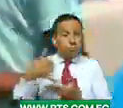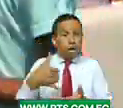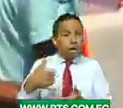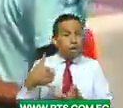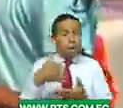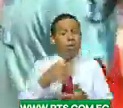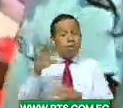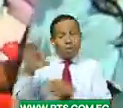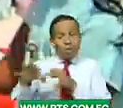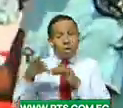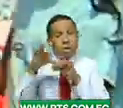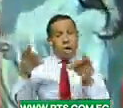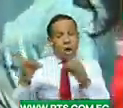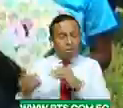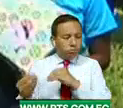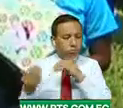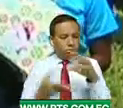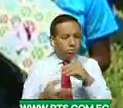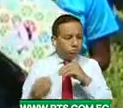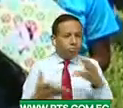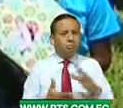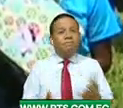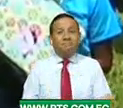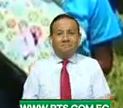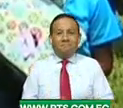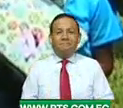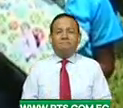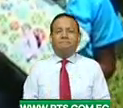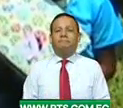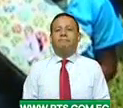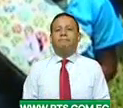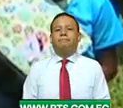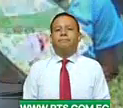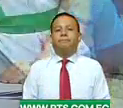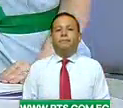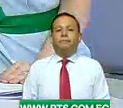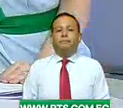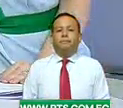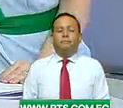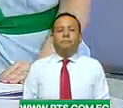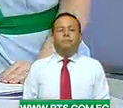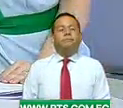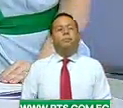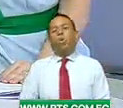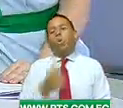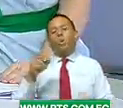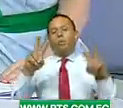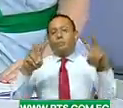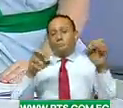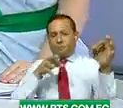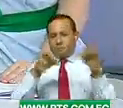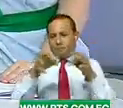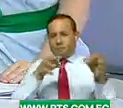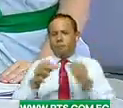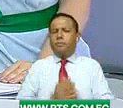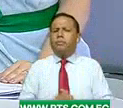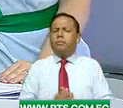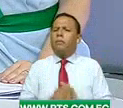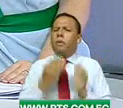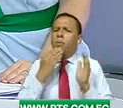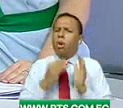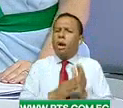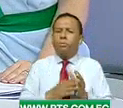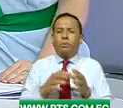amor en tiempos de Navidad, informó Roselena Vascones. Cambiamos de tema. El método de venta directa